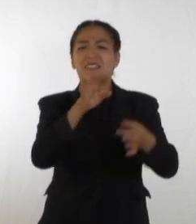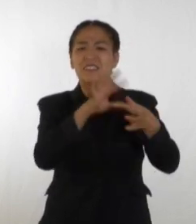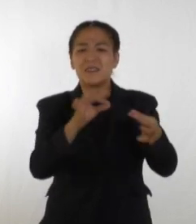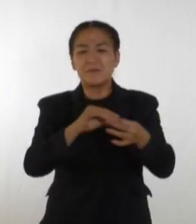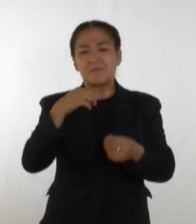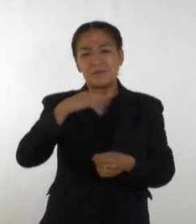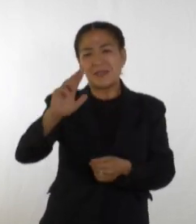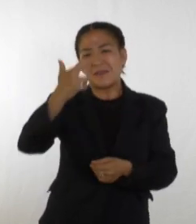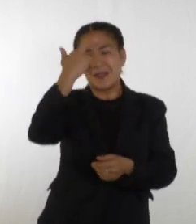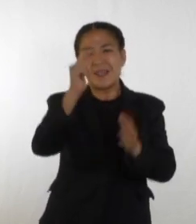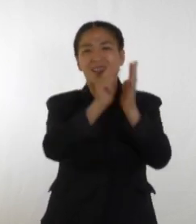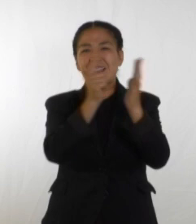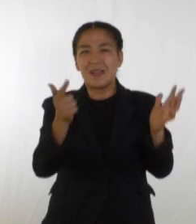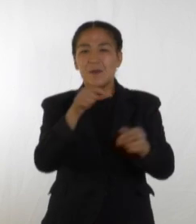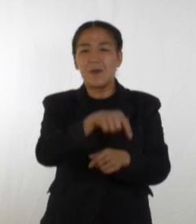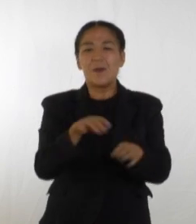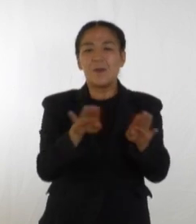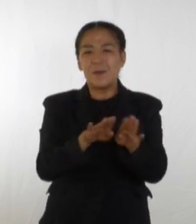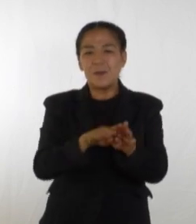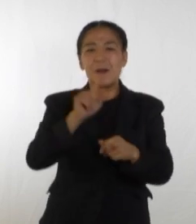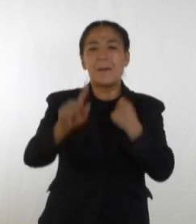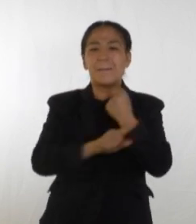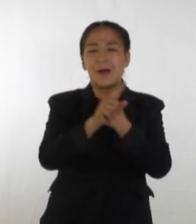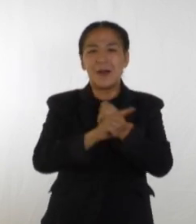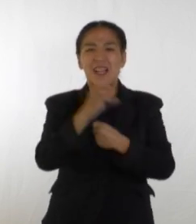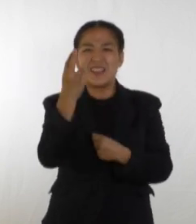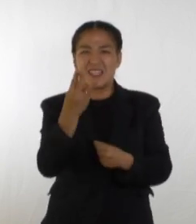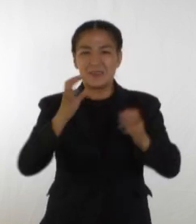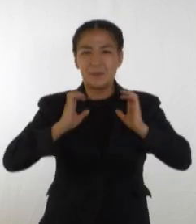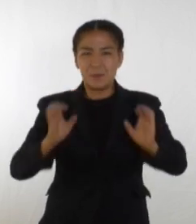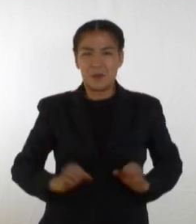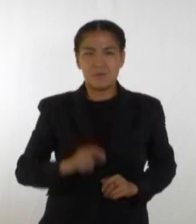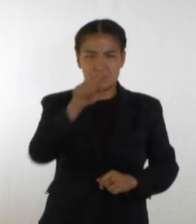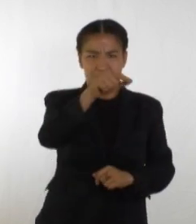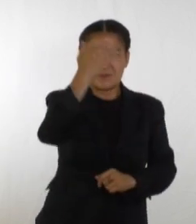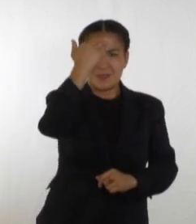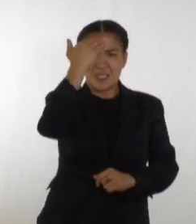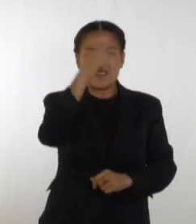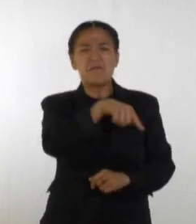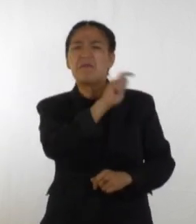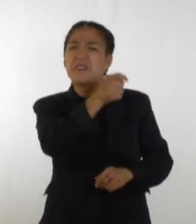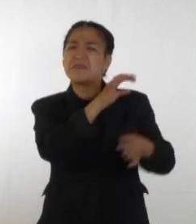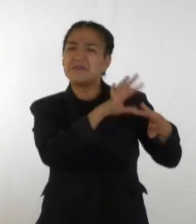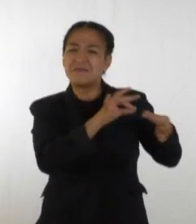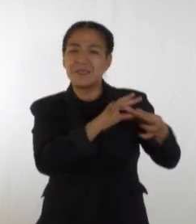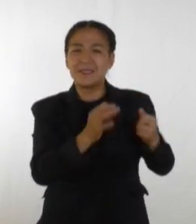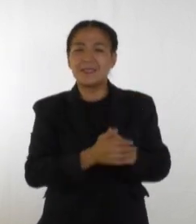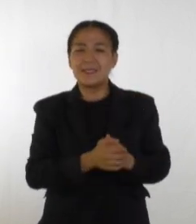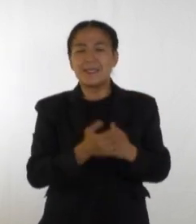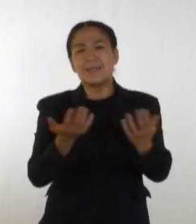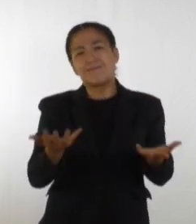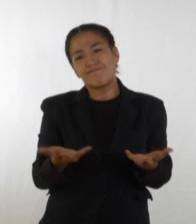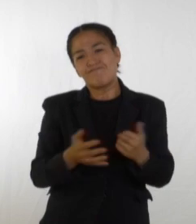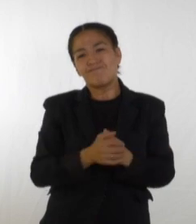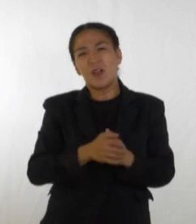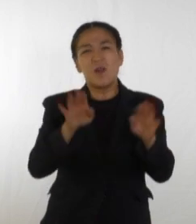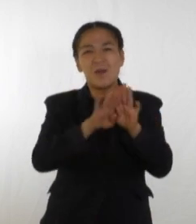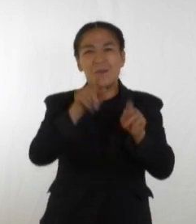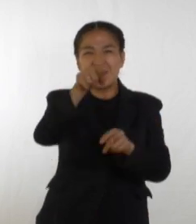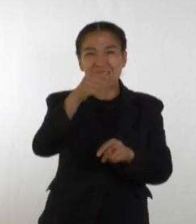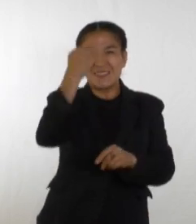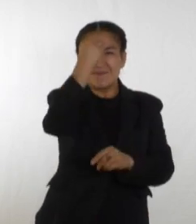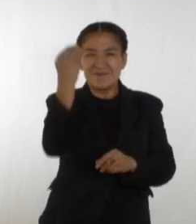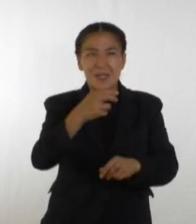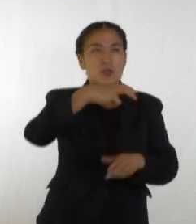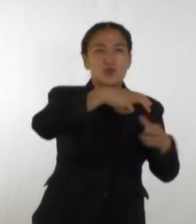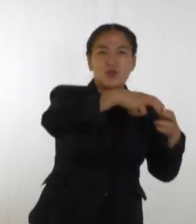Oye, todo esto me recuerda a un libro que encontré y luego liberé. El problema de los 3 cuerpos. ¿Lo conoces? ¿De qué se trata? Pues es de